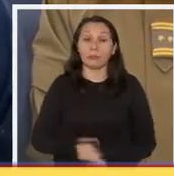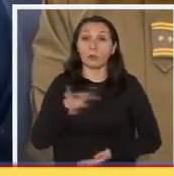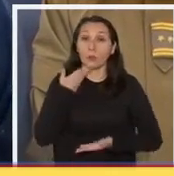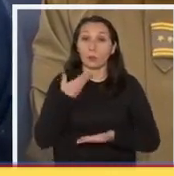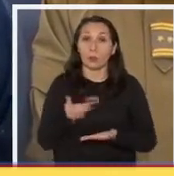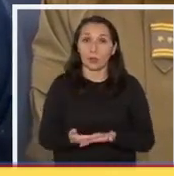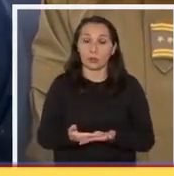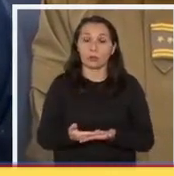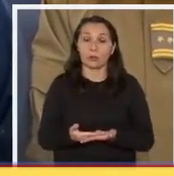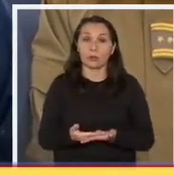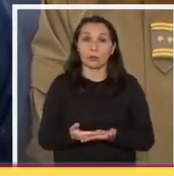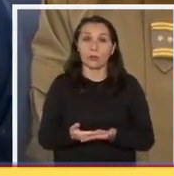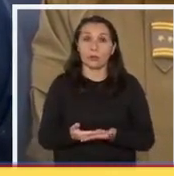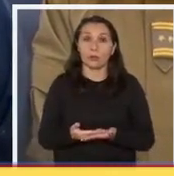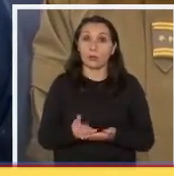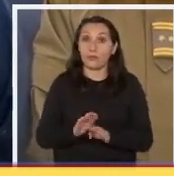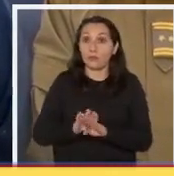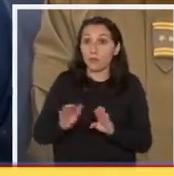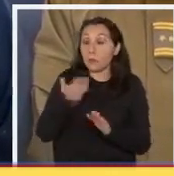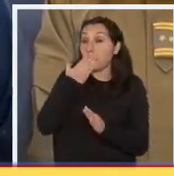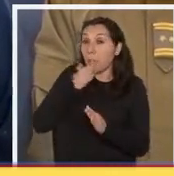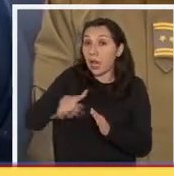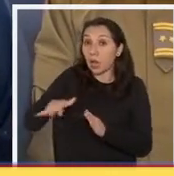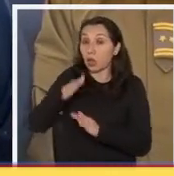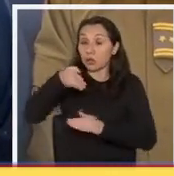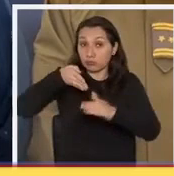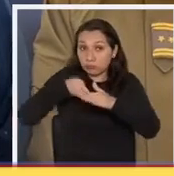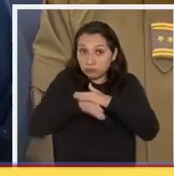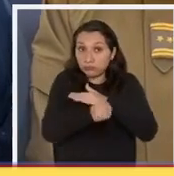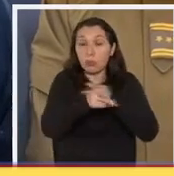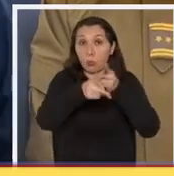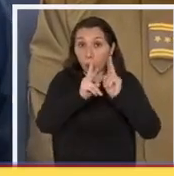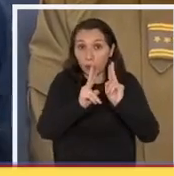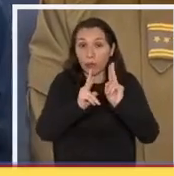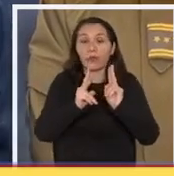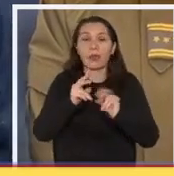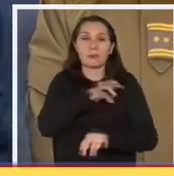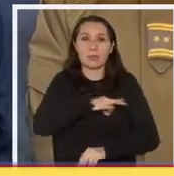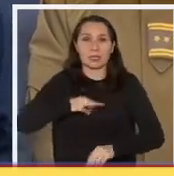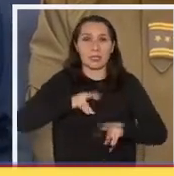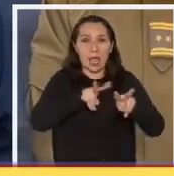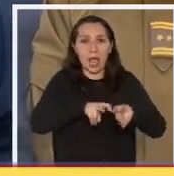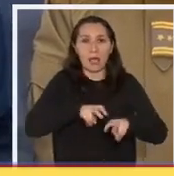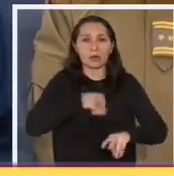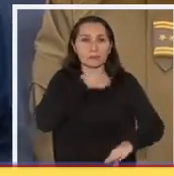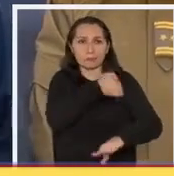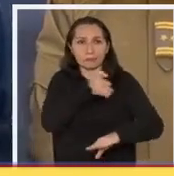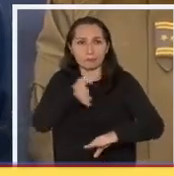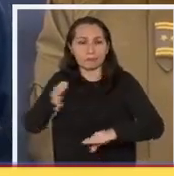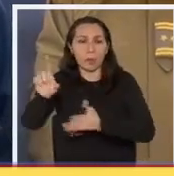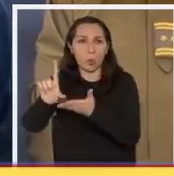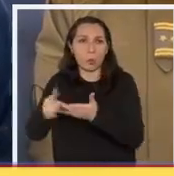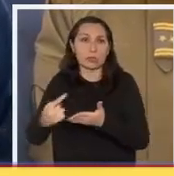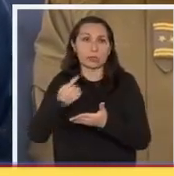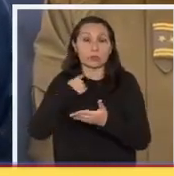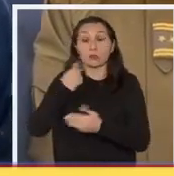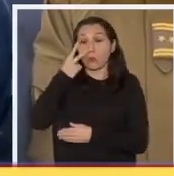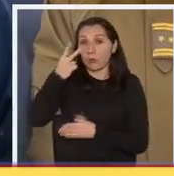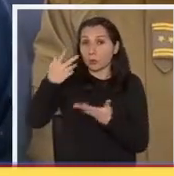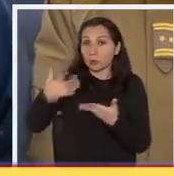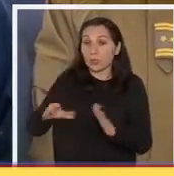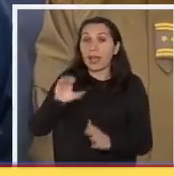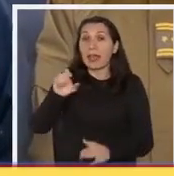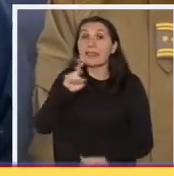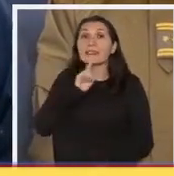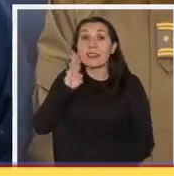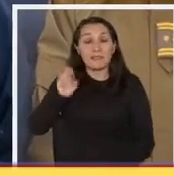cuando terminen de mejorar las condiciones de acceso, el Ministerio de Agricultura se va a estar desplazando a las zonas afectadas. Ya ustedes han visto que